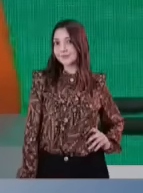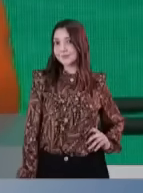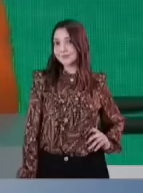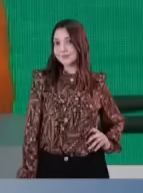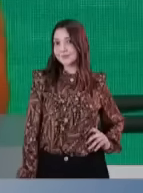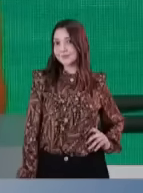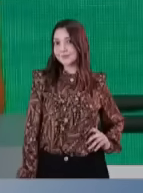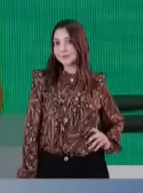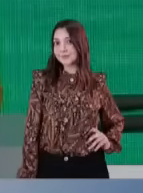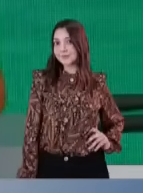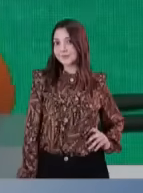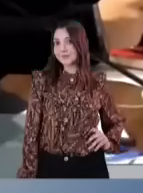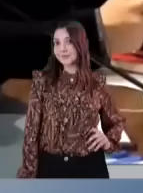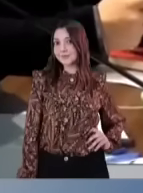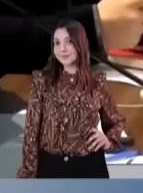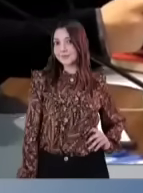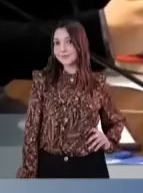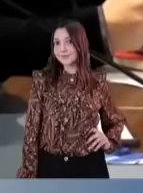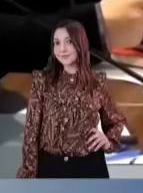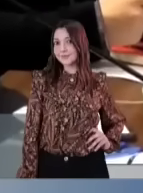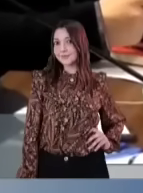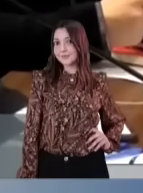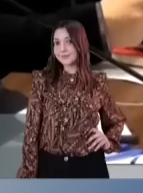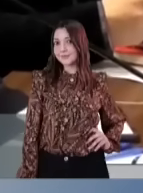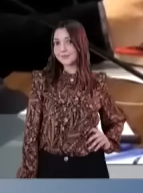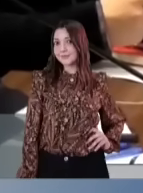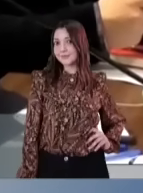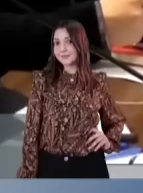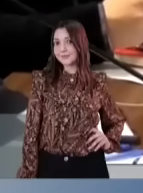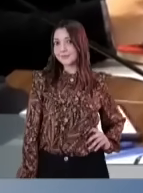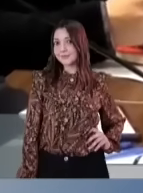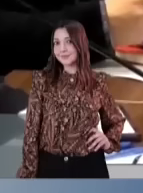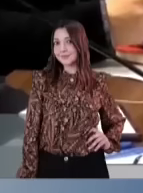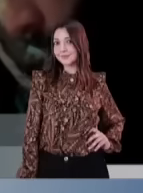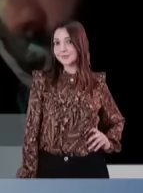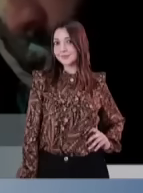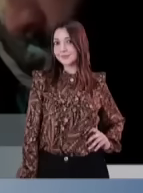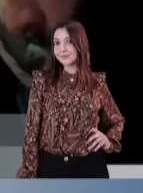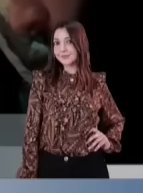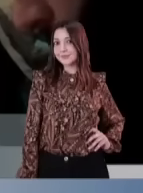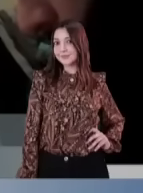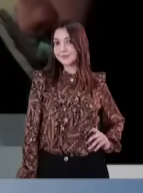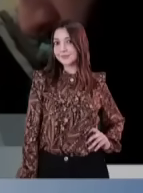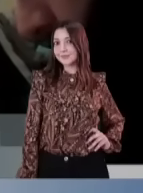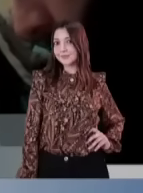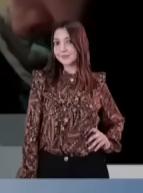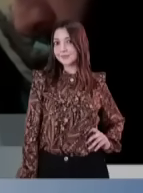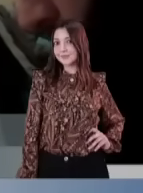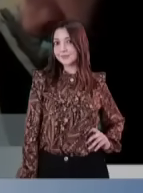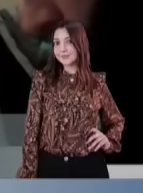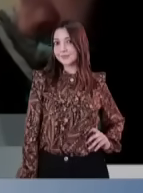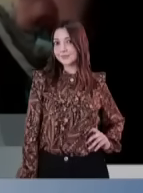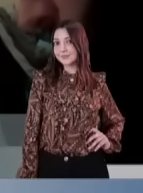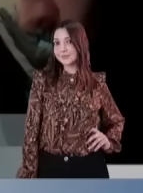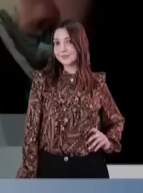El famoso Enroque. Eso es una cosa. Lo segundo, el papel del Partido Comunista. ¿Qué va a pasar con el